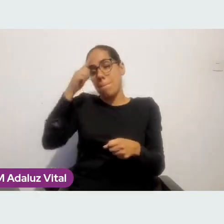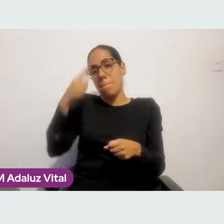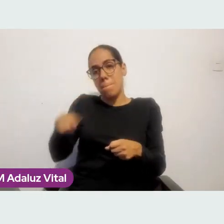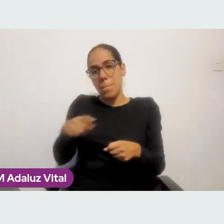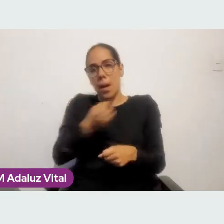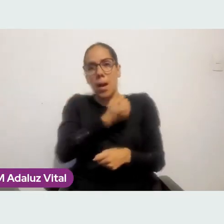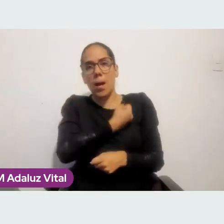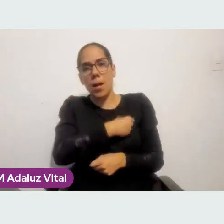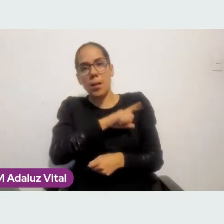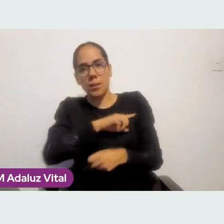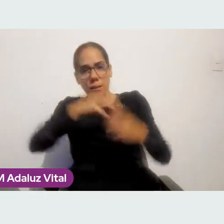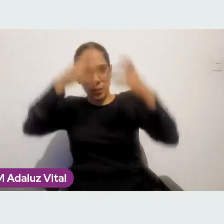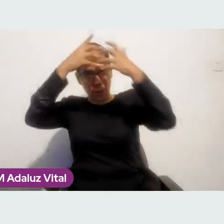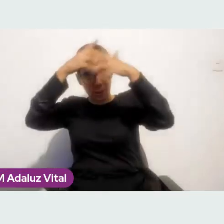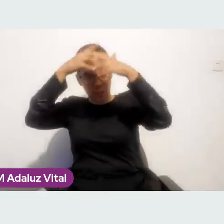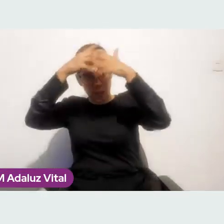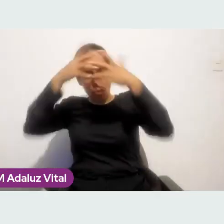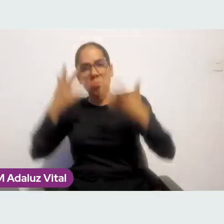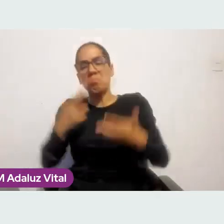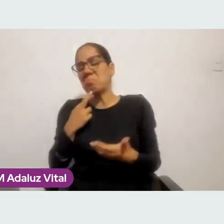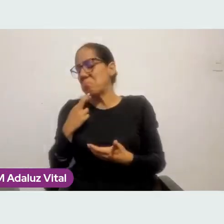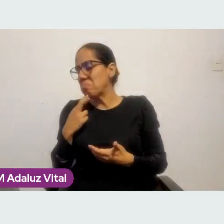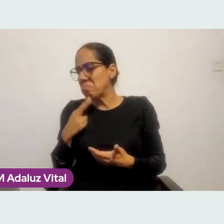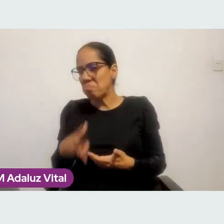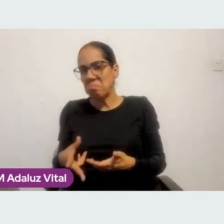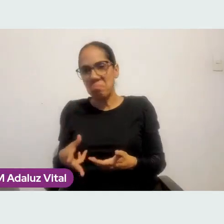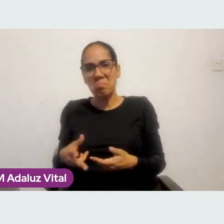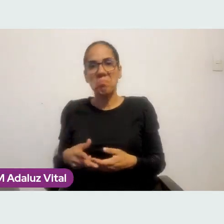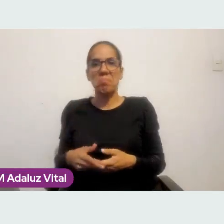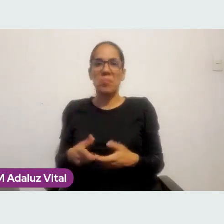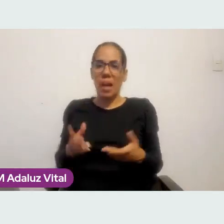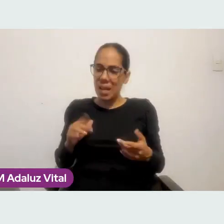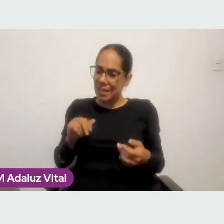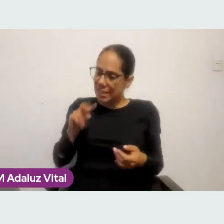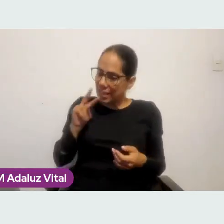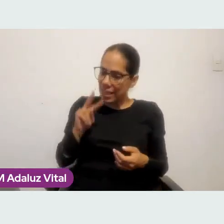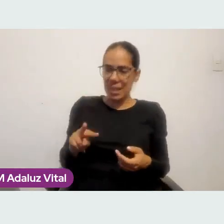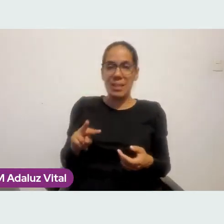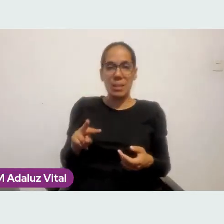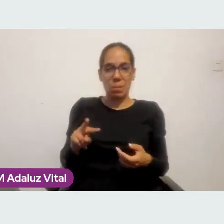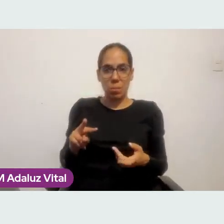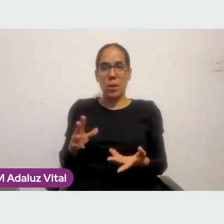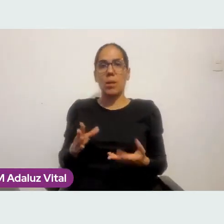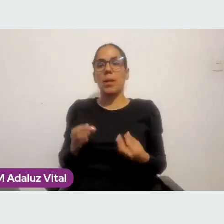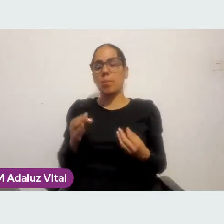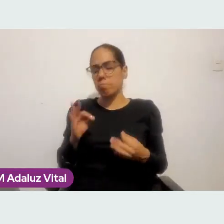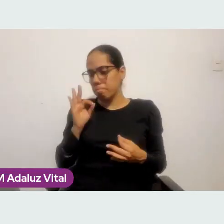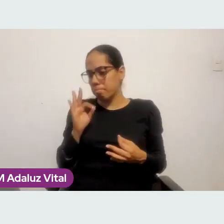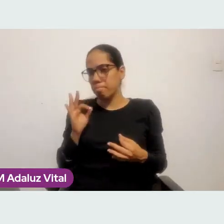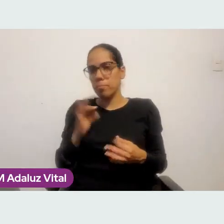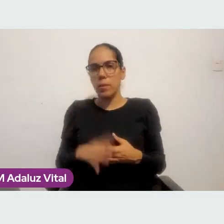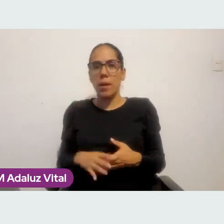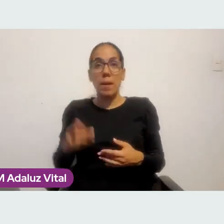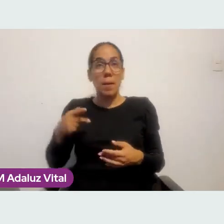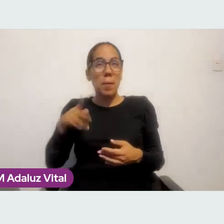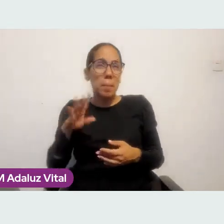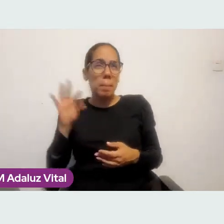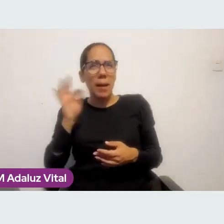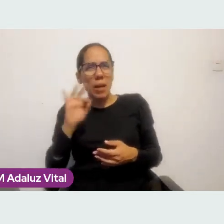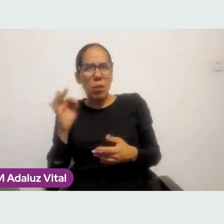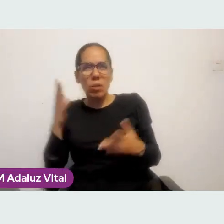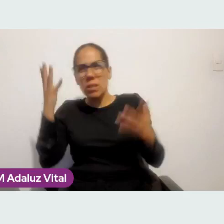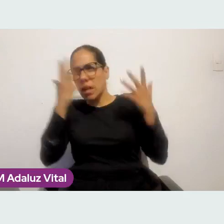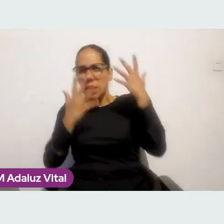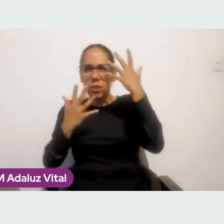Pero aún más allá, ¿no? Este mismo desconocimiento de la profesión nos lleva a otra